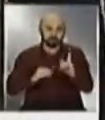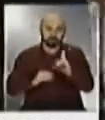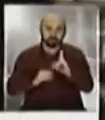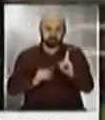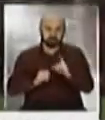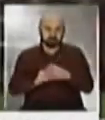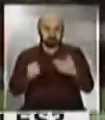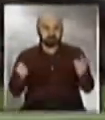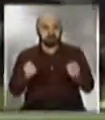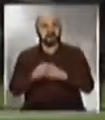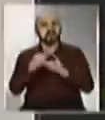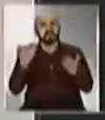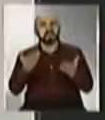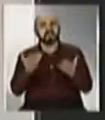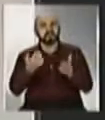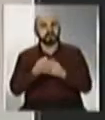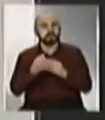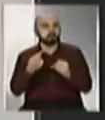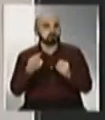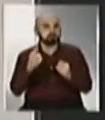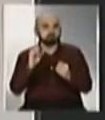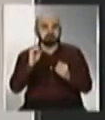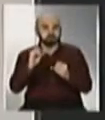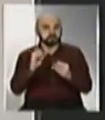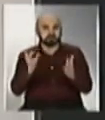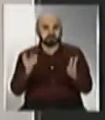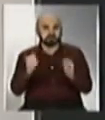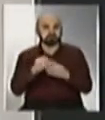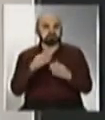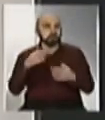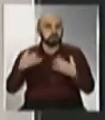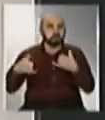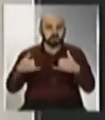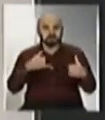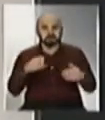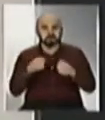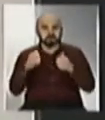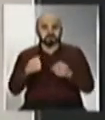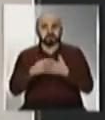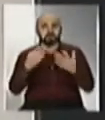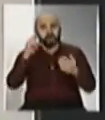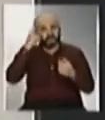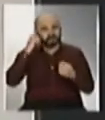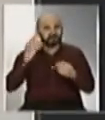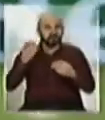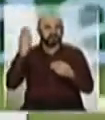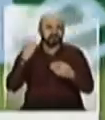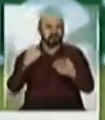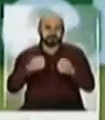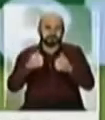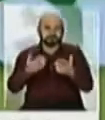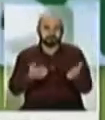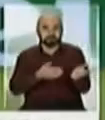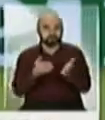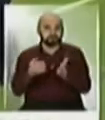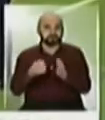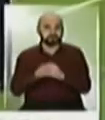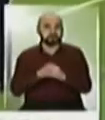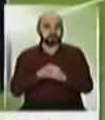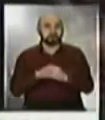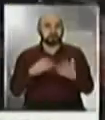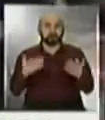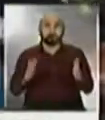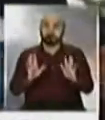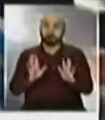no. Creo que la participación fue mínima y no pudo haber exacerbado más la lesión de lo que ya ocurrió en el primer momento. Aunque el riesgo